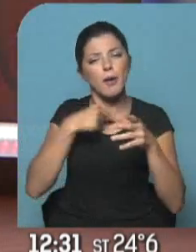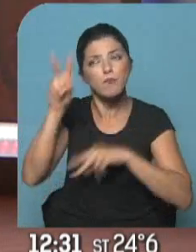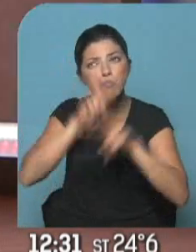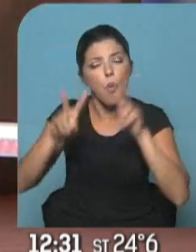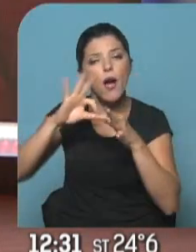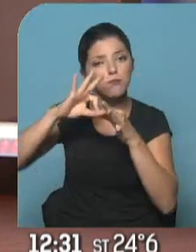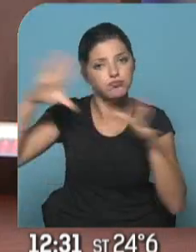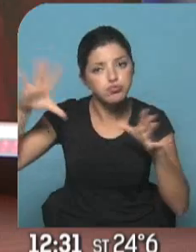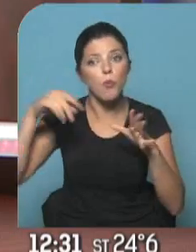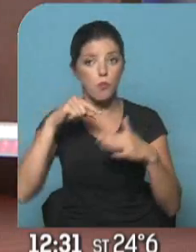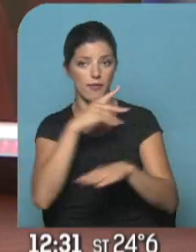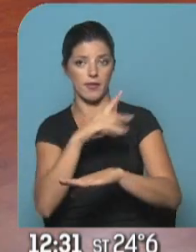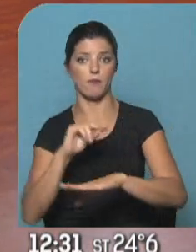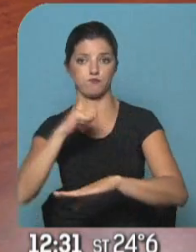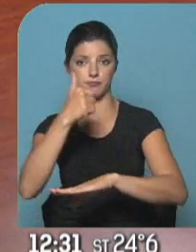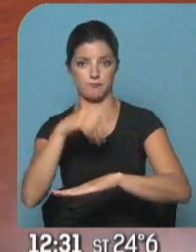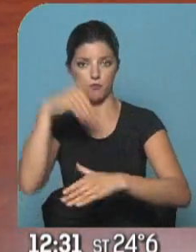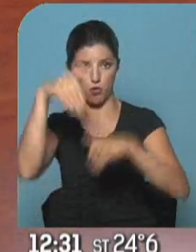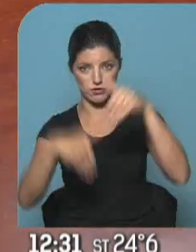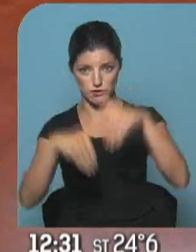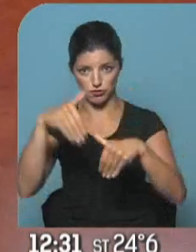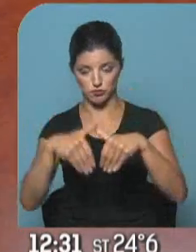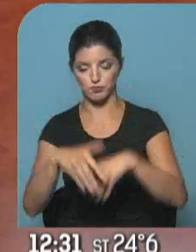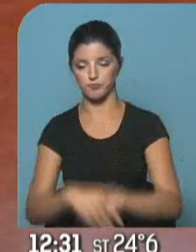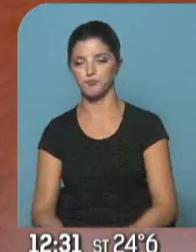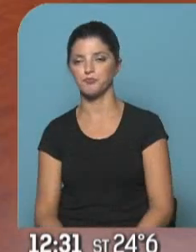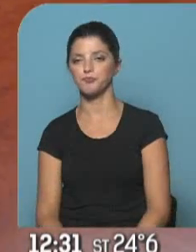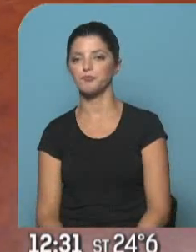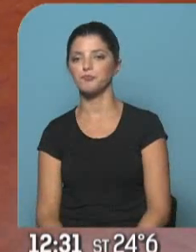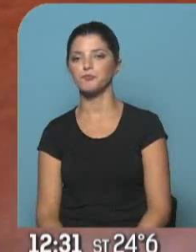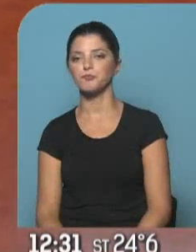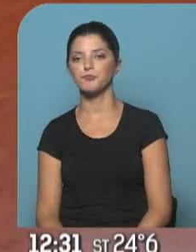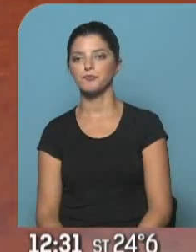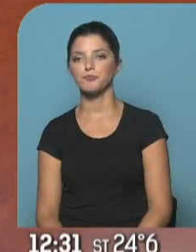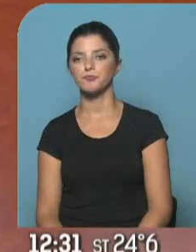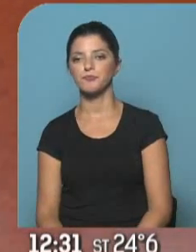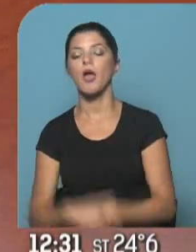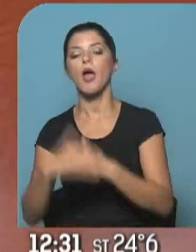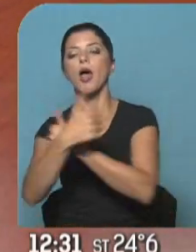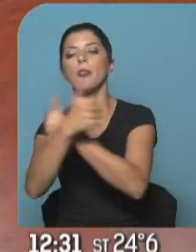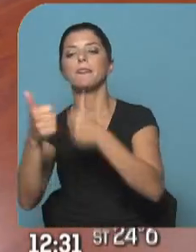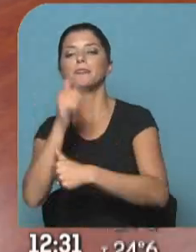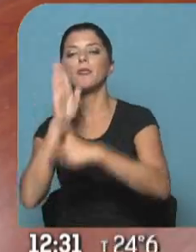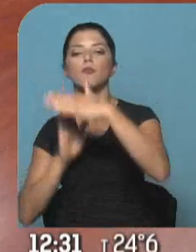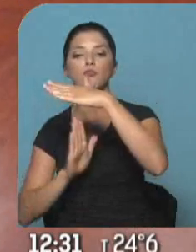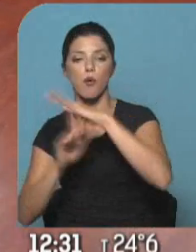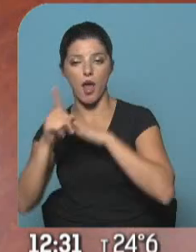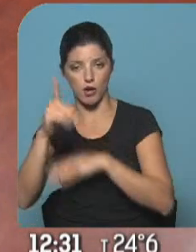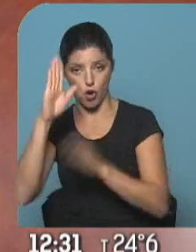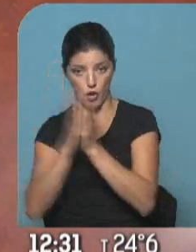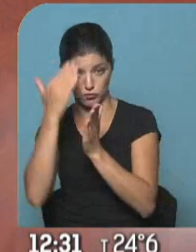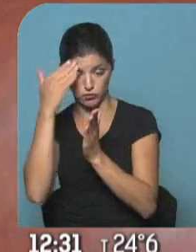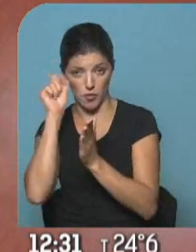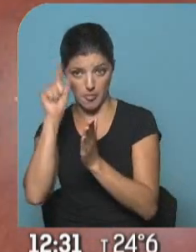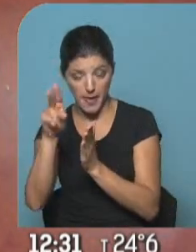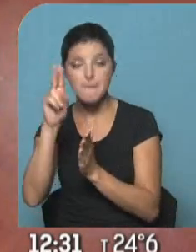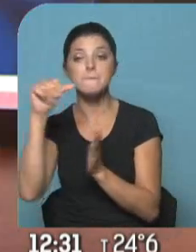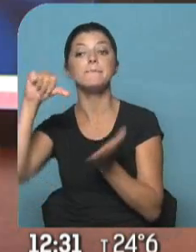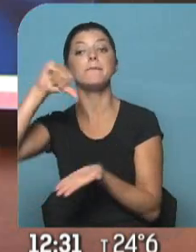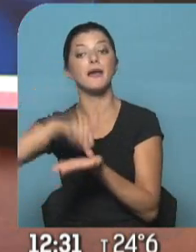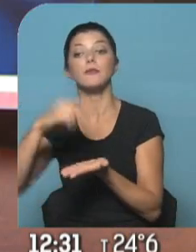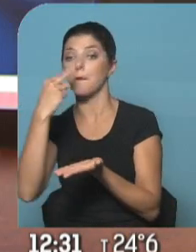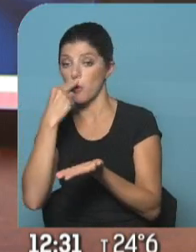volver a ser gobierno. Un fallo del Tribunal Constitucional Plurinacional de Bolivia habilitó a Evo